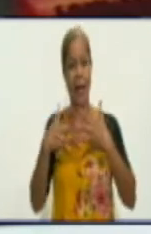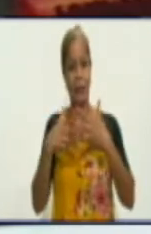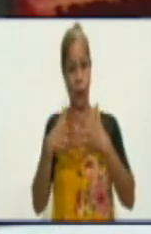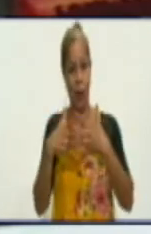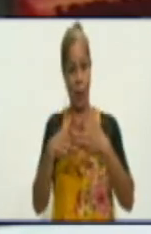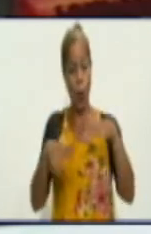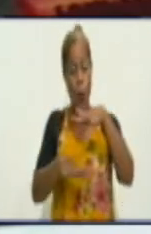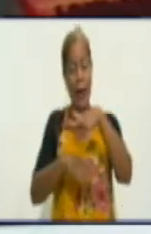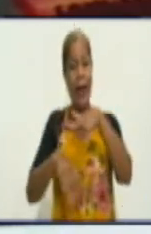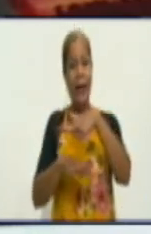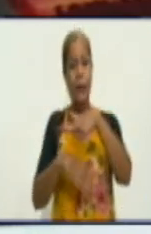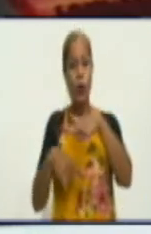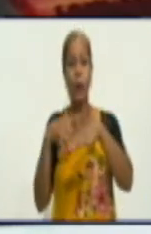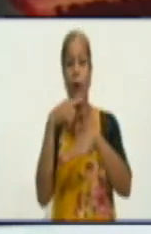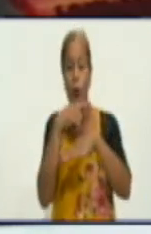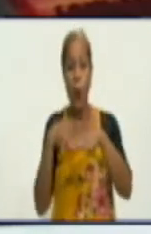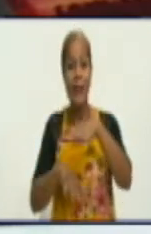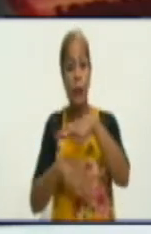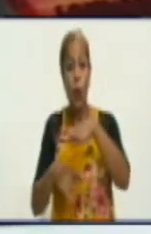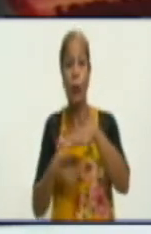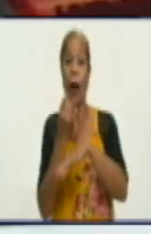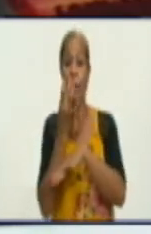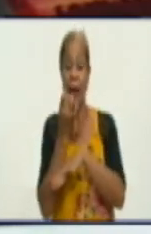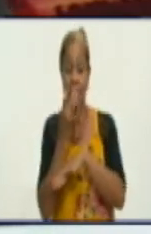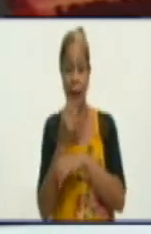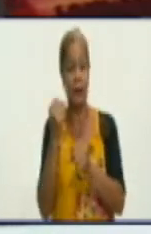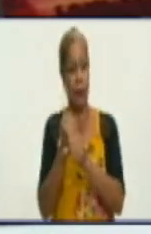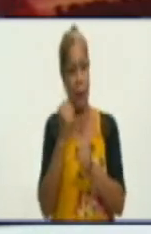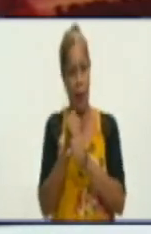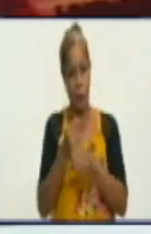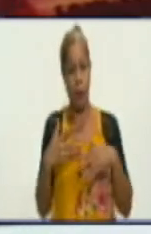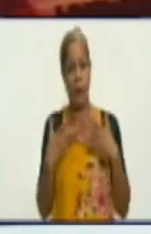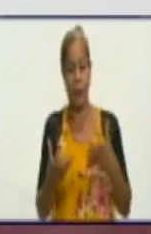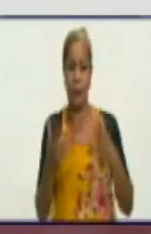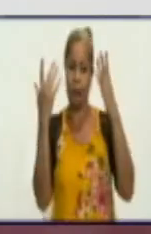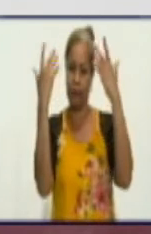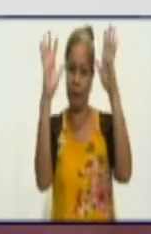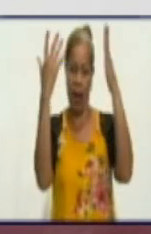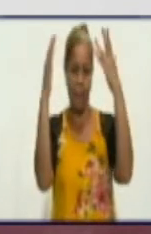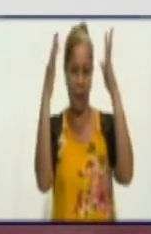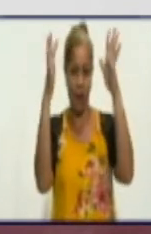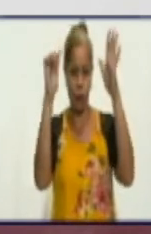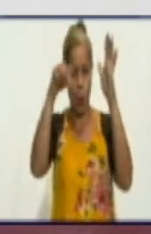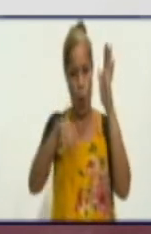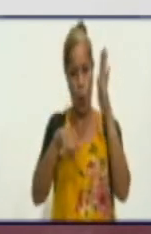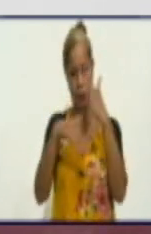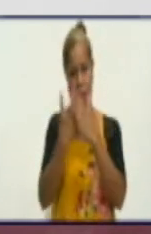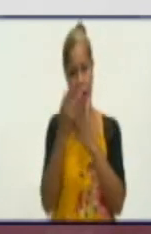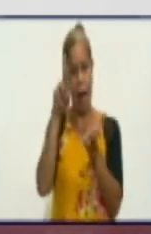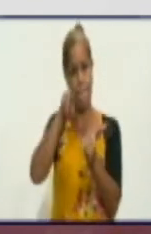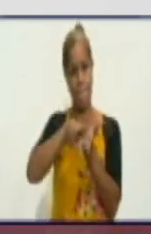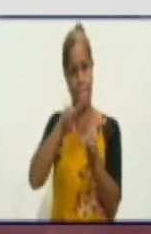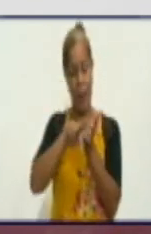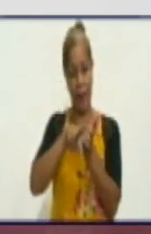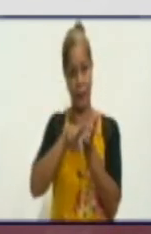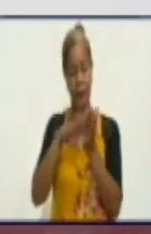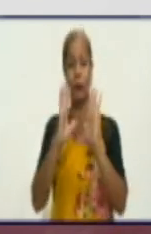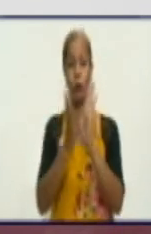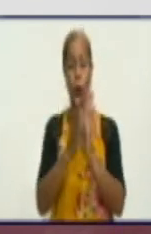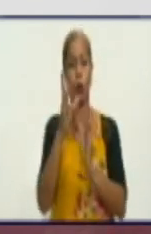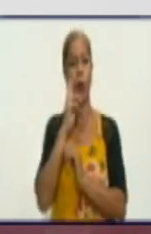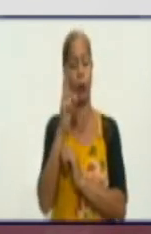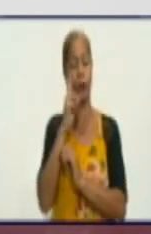rojas, en zonas verdes, trabajando en el enfrentamiento a la COVID-19, nuestro aplauso en la jornada de hoy y todo nuestro reconocimiento.